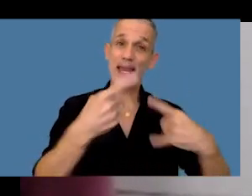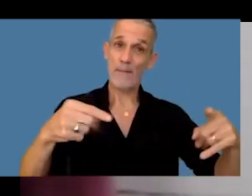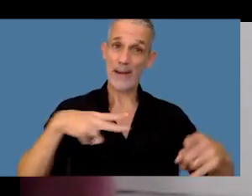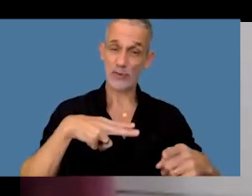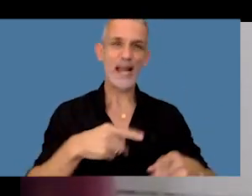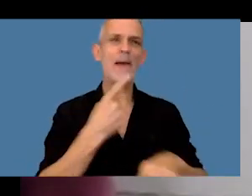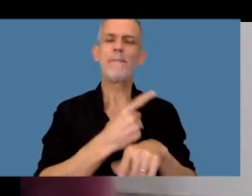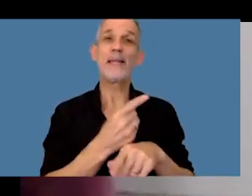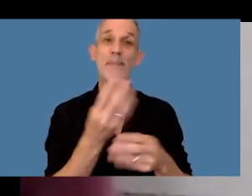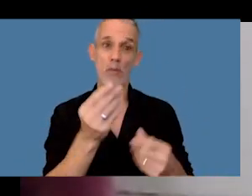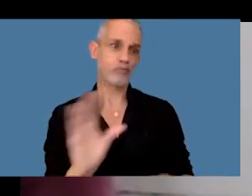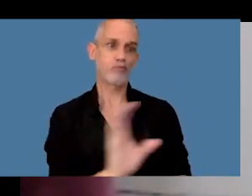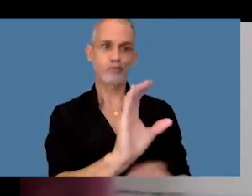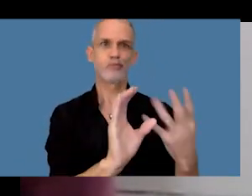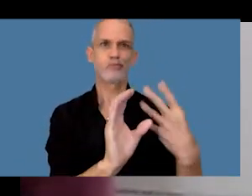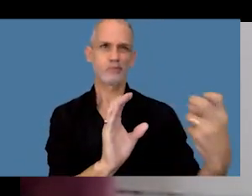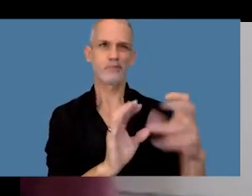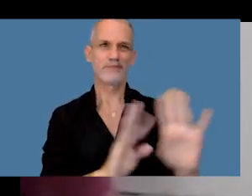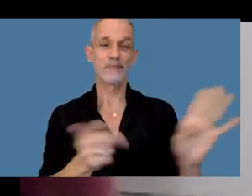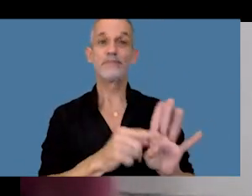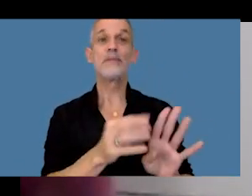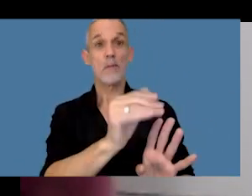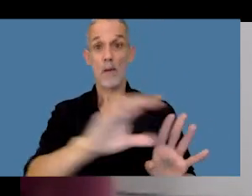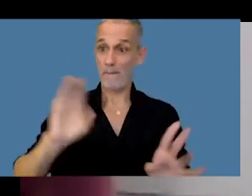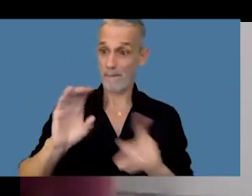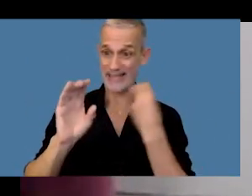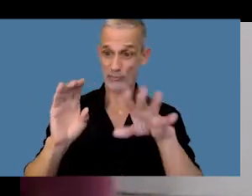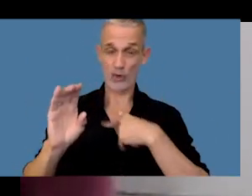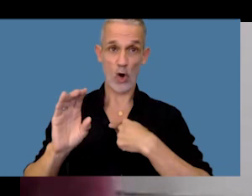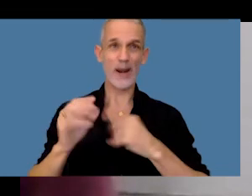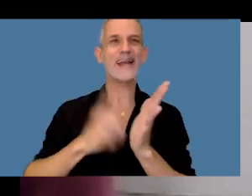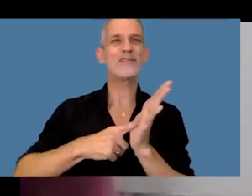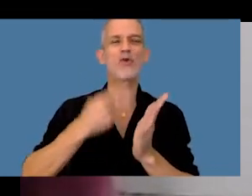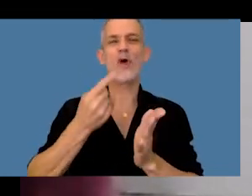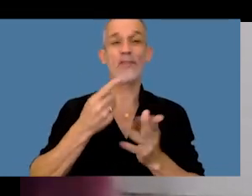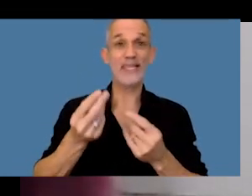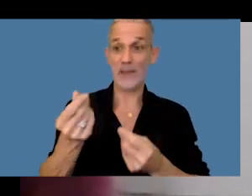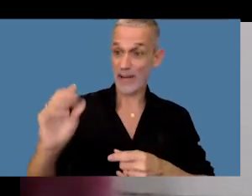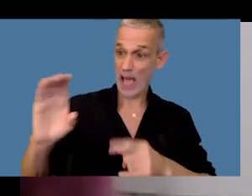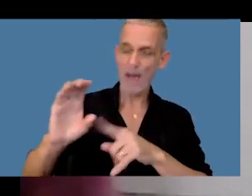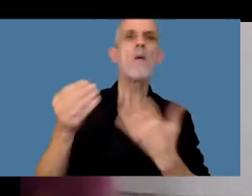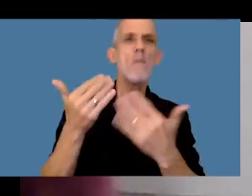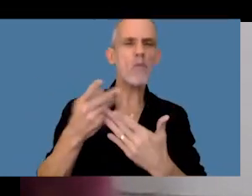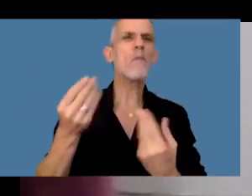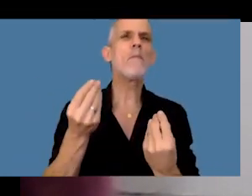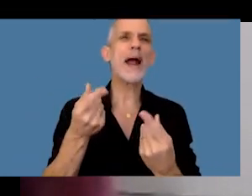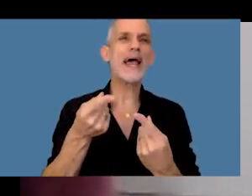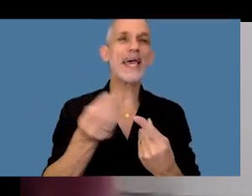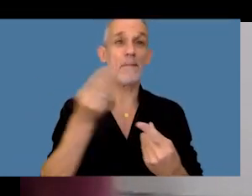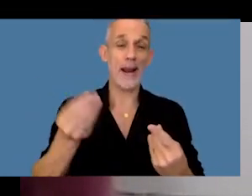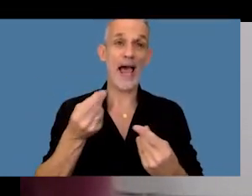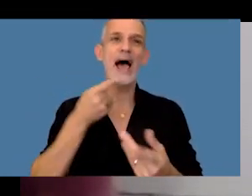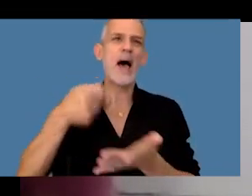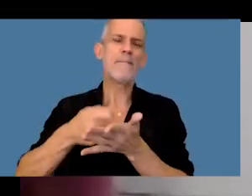tenés que usar en bienes personales, te va a generar saldo a favor. La resolución dice que ese saldo a favor lo podrías utilizar para pagar